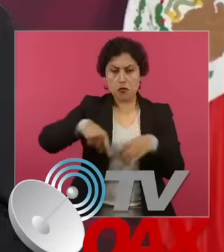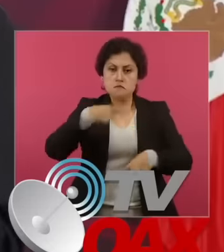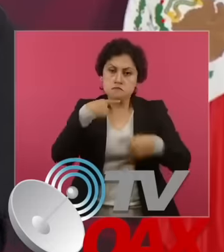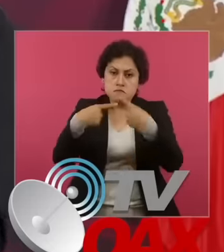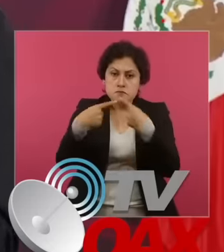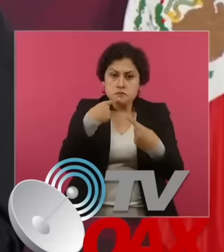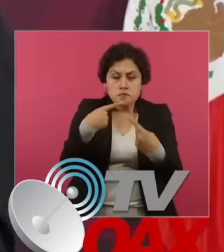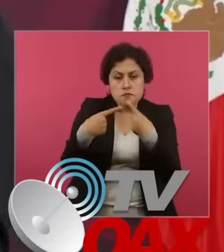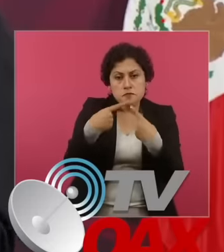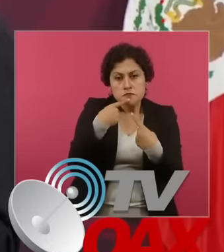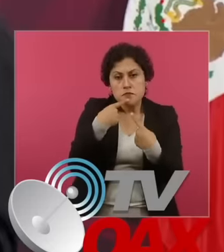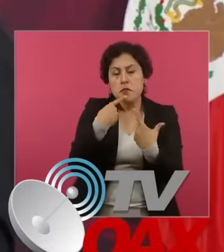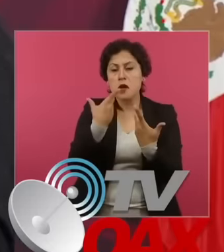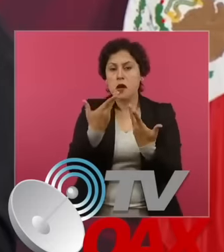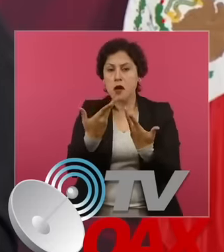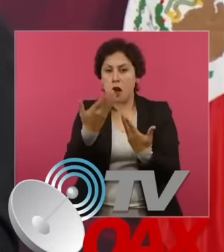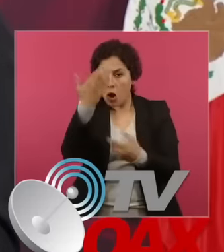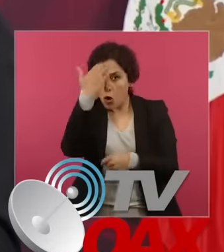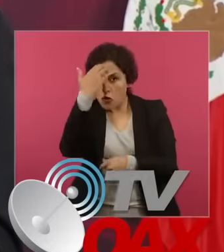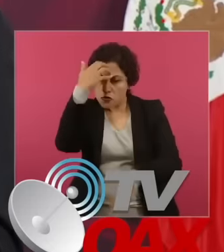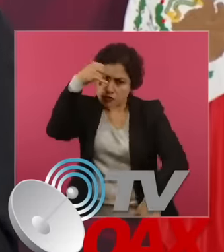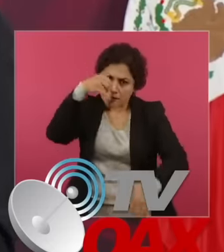conocer a ciencia cierta